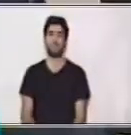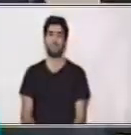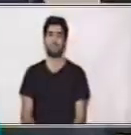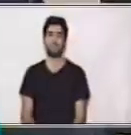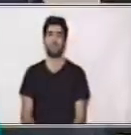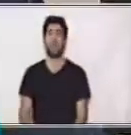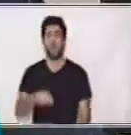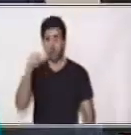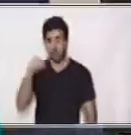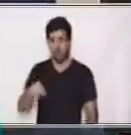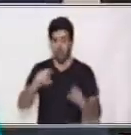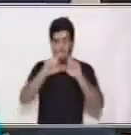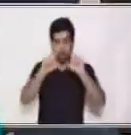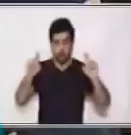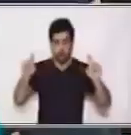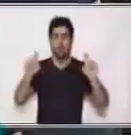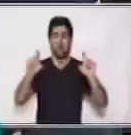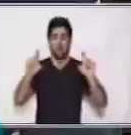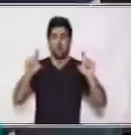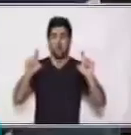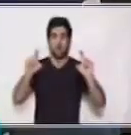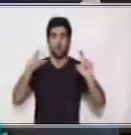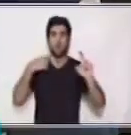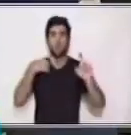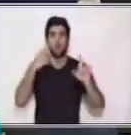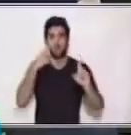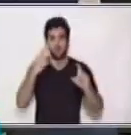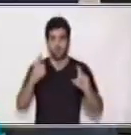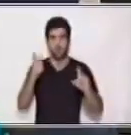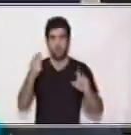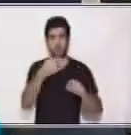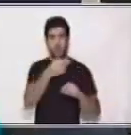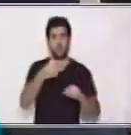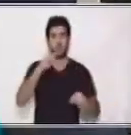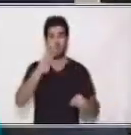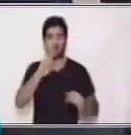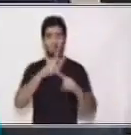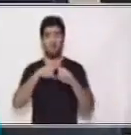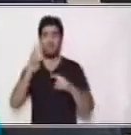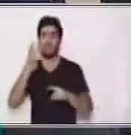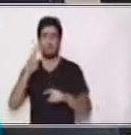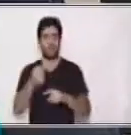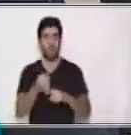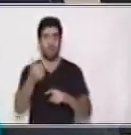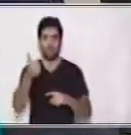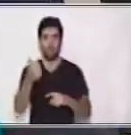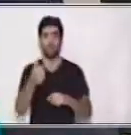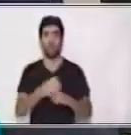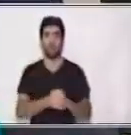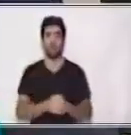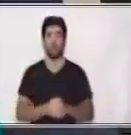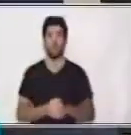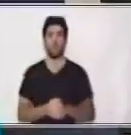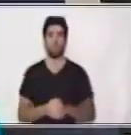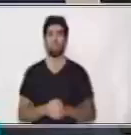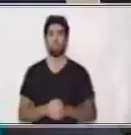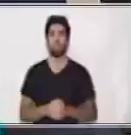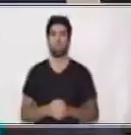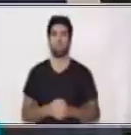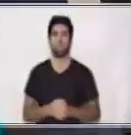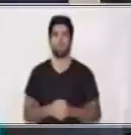Menos 2x más 3 menos 3 se cancela, es igual a